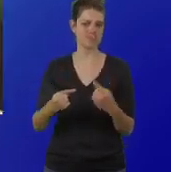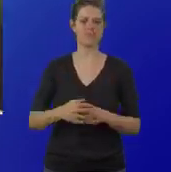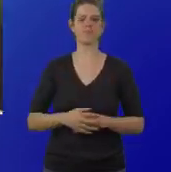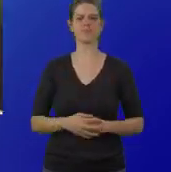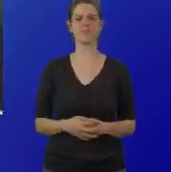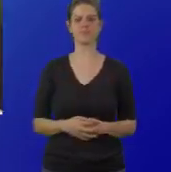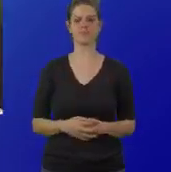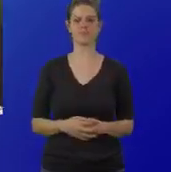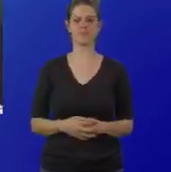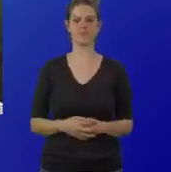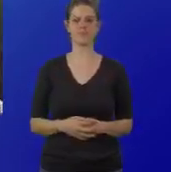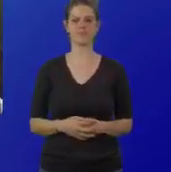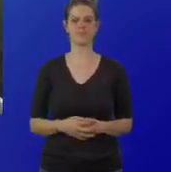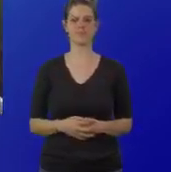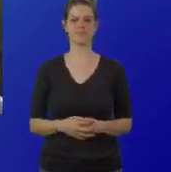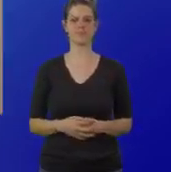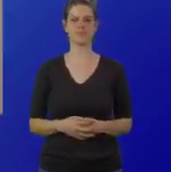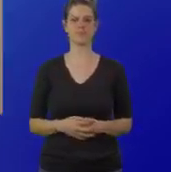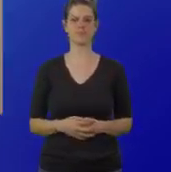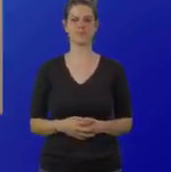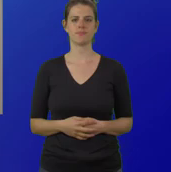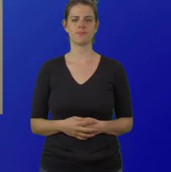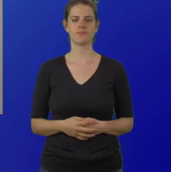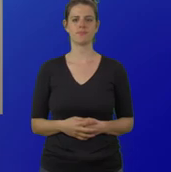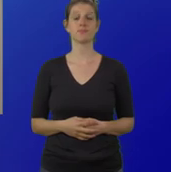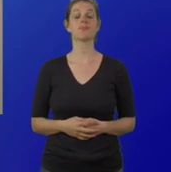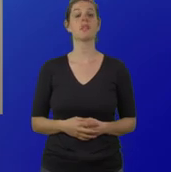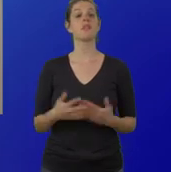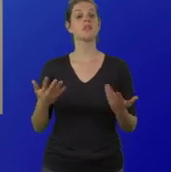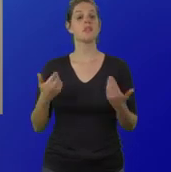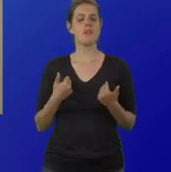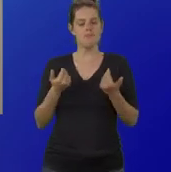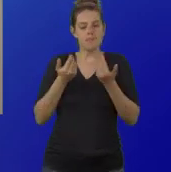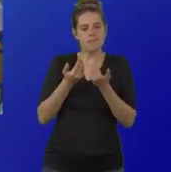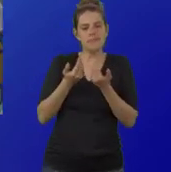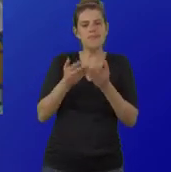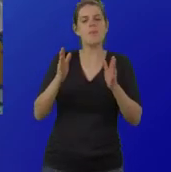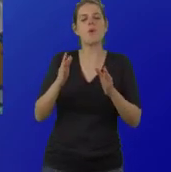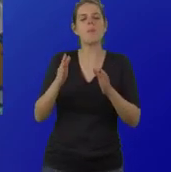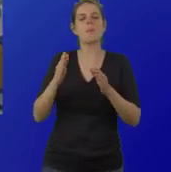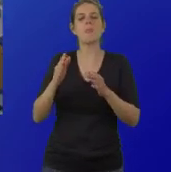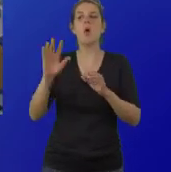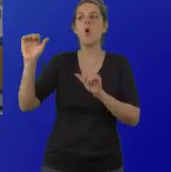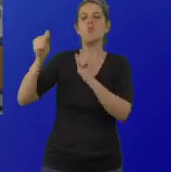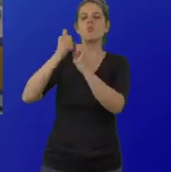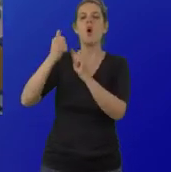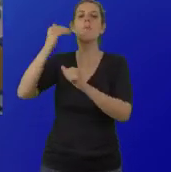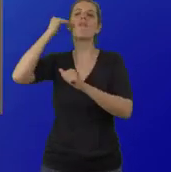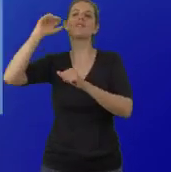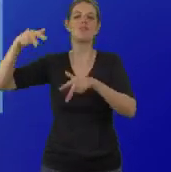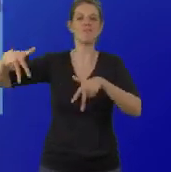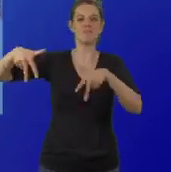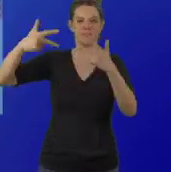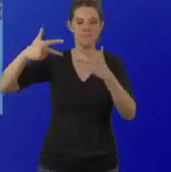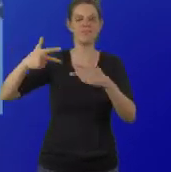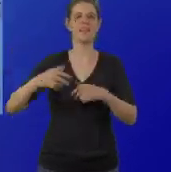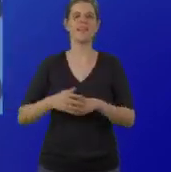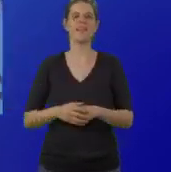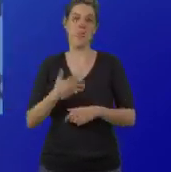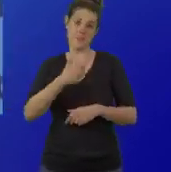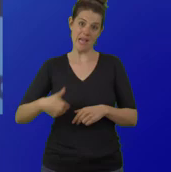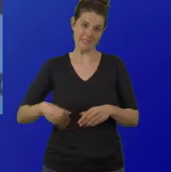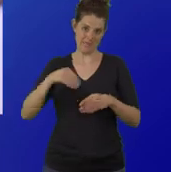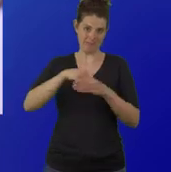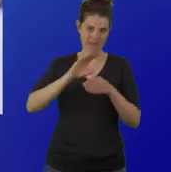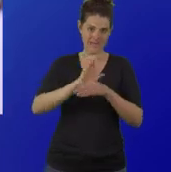tree, light green, deciduous leaf. Se le comenzó, junto con el profesor Remoto y la maestra Mac, a